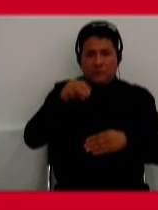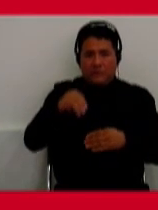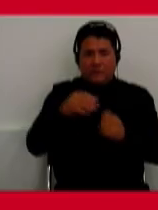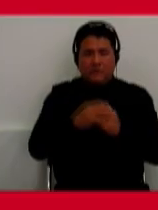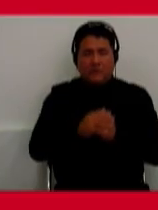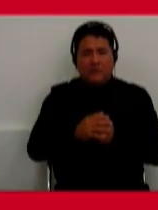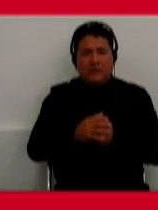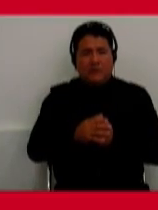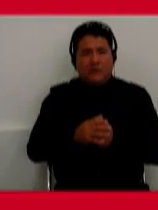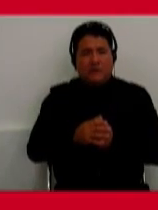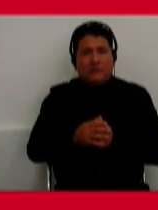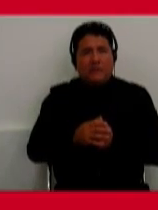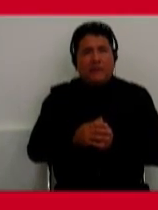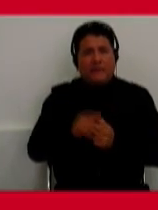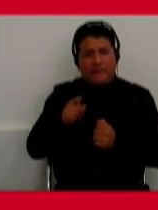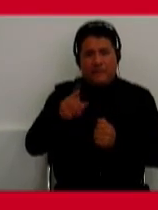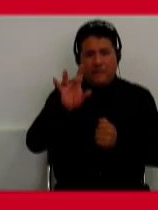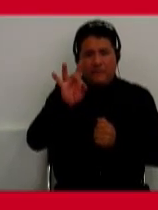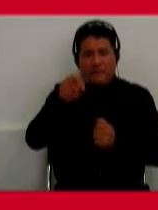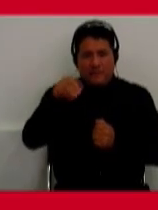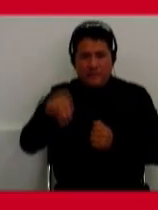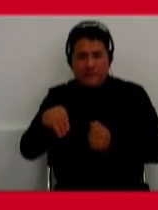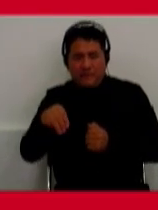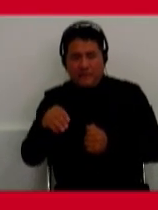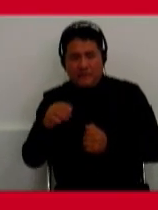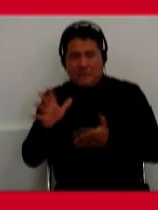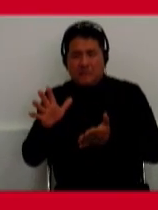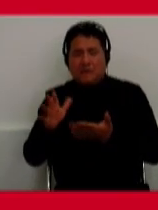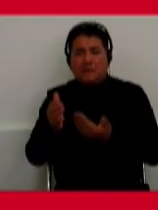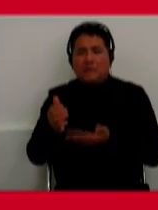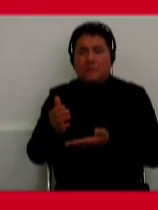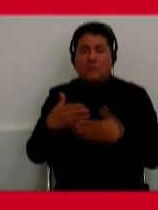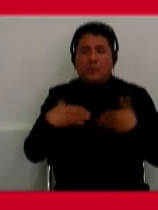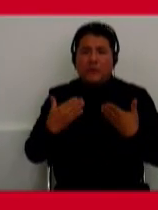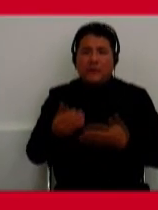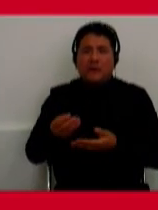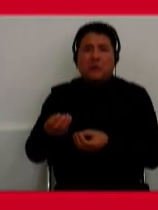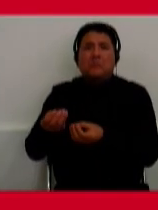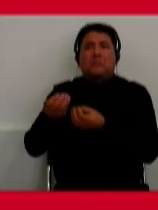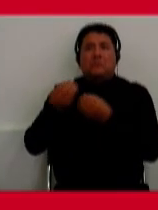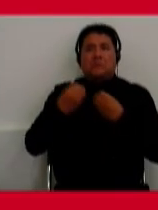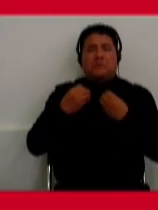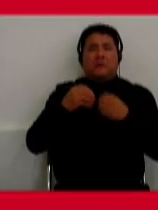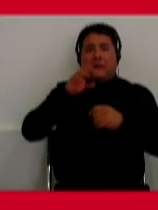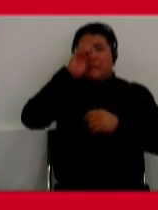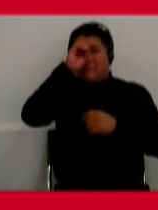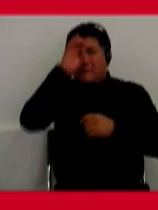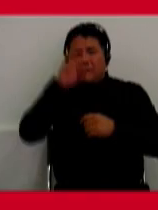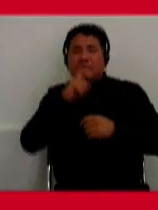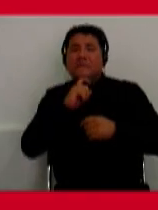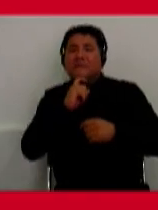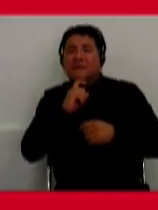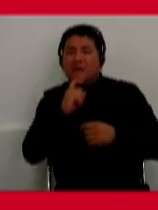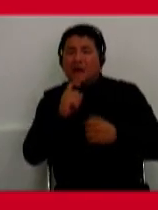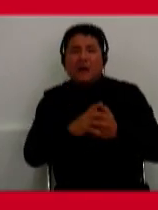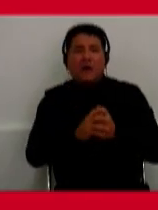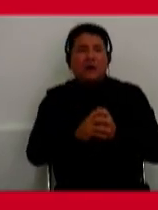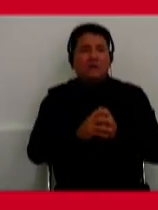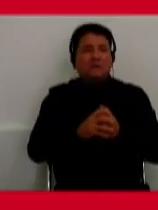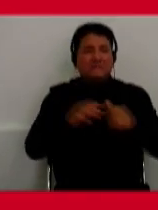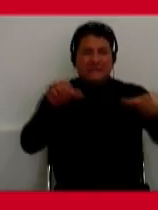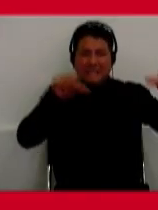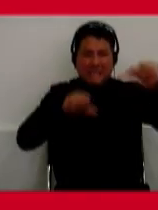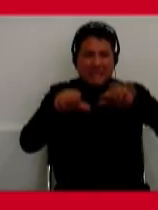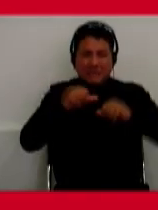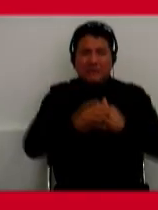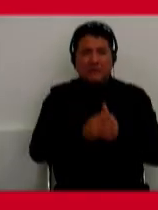¿no? Que estos 8 metros en ambos paneles puede ser de CRF, puede ser de mineral in situ o una mixtura de ambos, ¿no? Entonces, vamos un poco